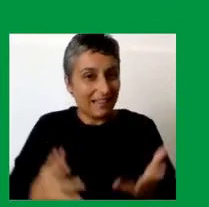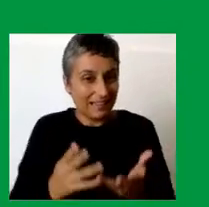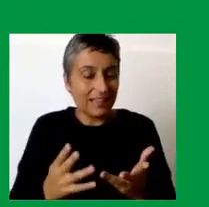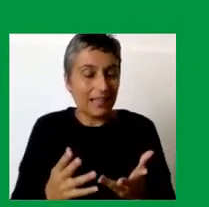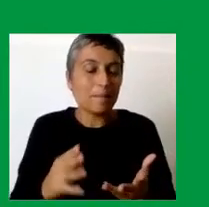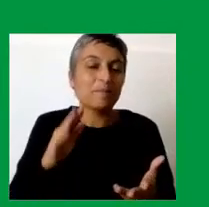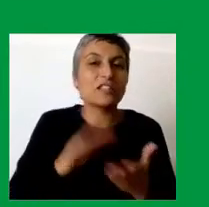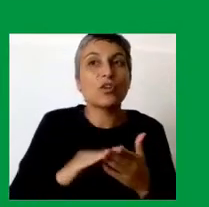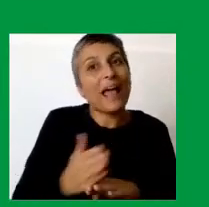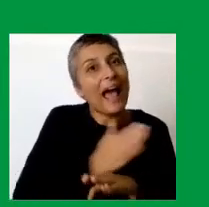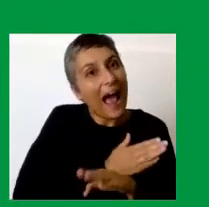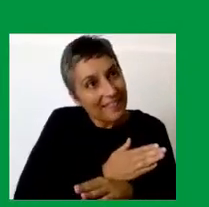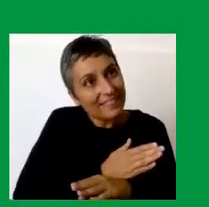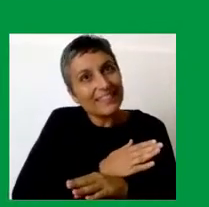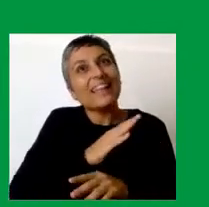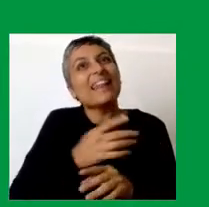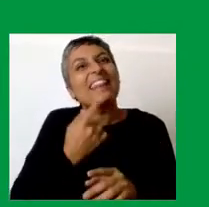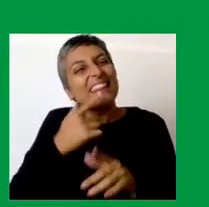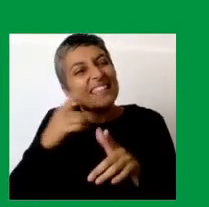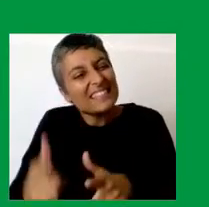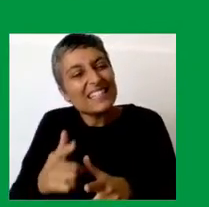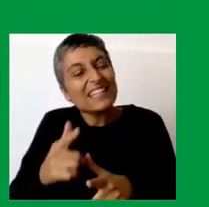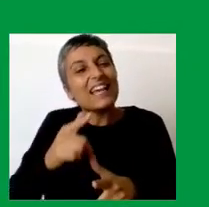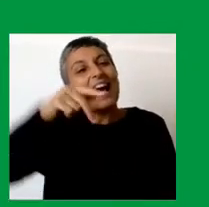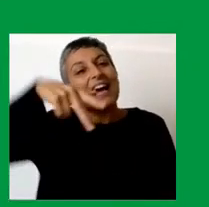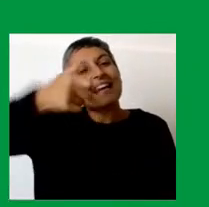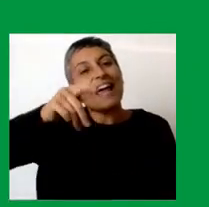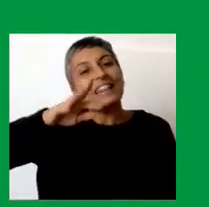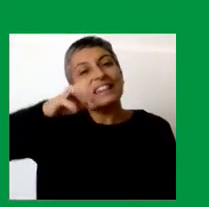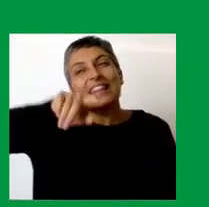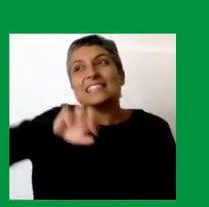que decía Natacha, de estar inmersos,